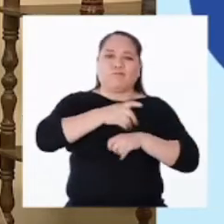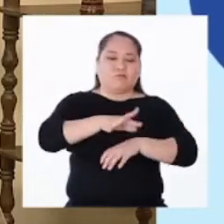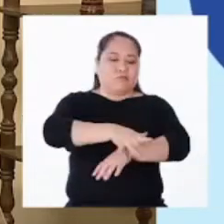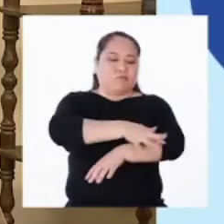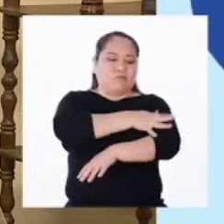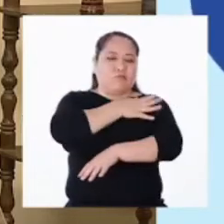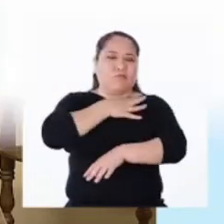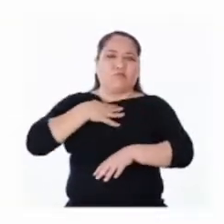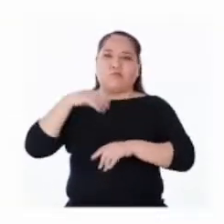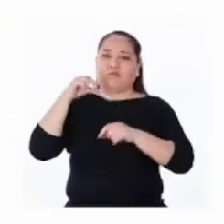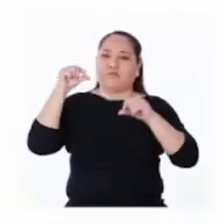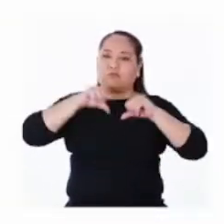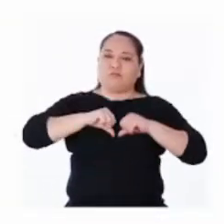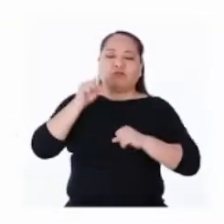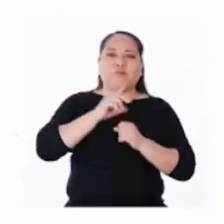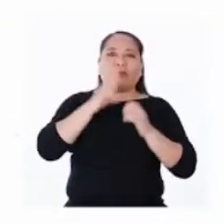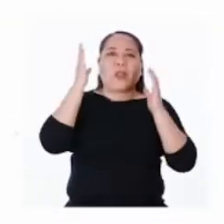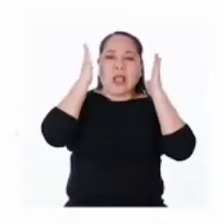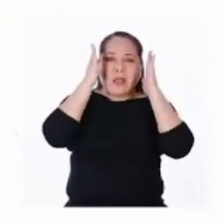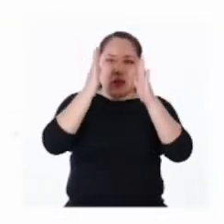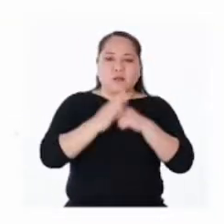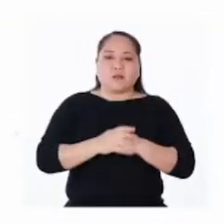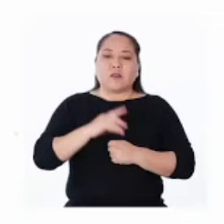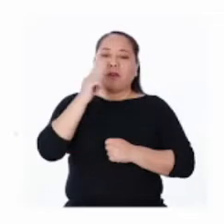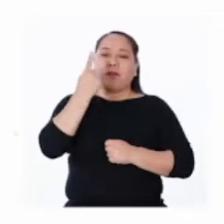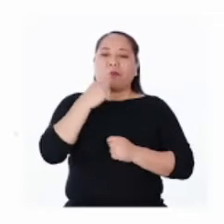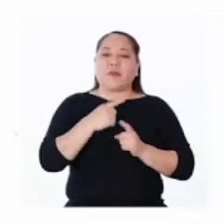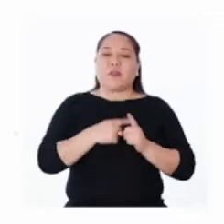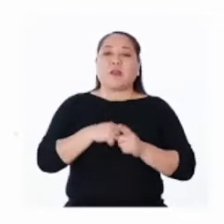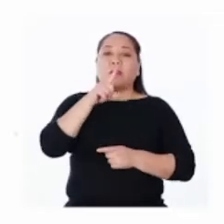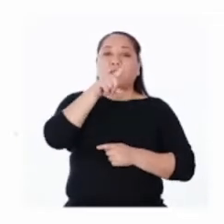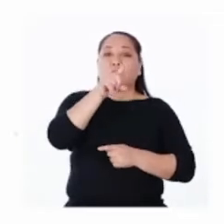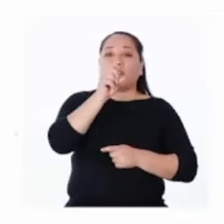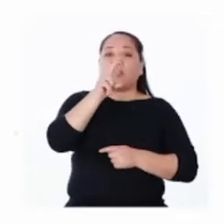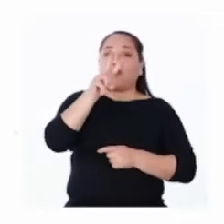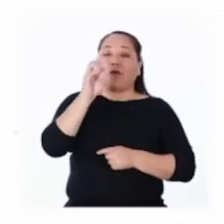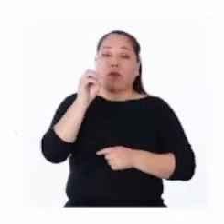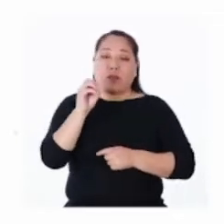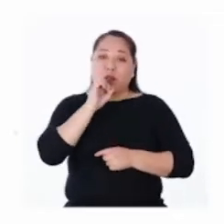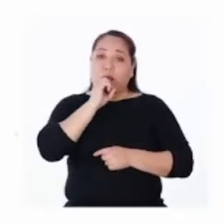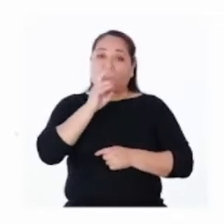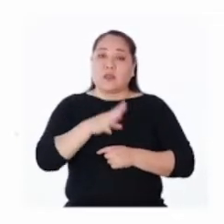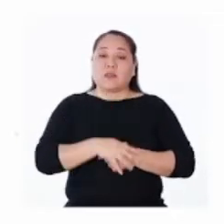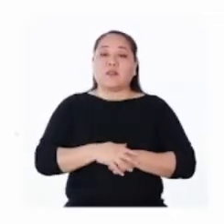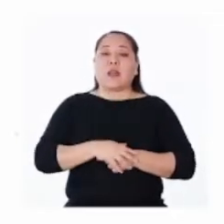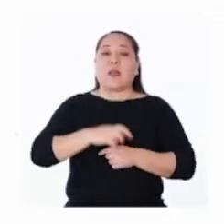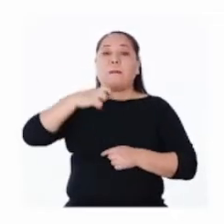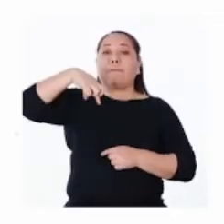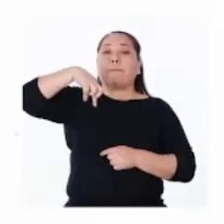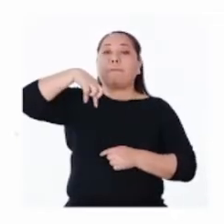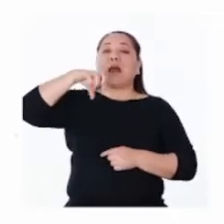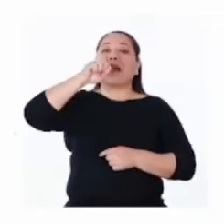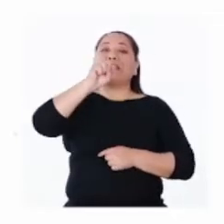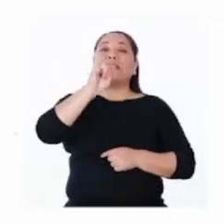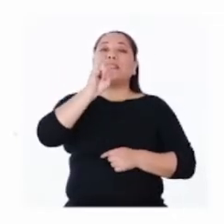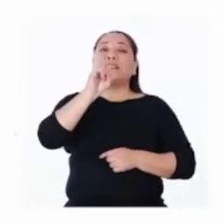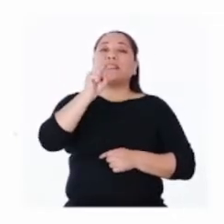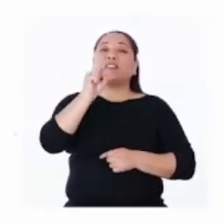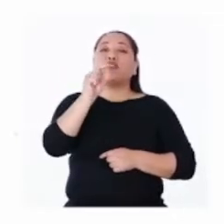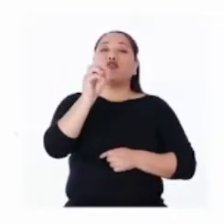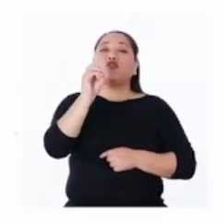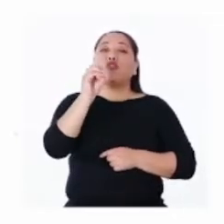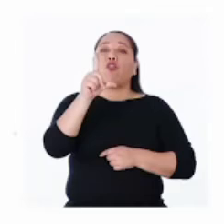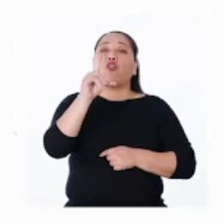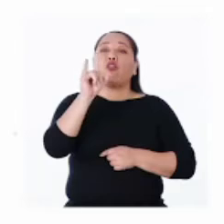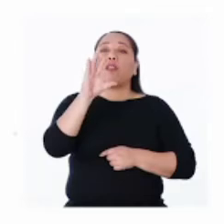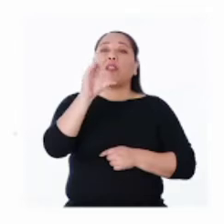vasos sanguíneos. Mucha atención aquí. La primera cifra, 120, denota la presión arterial sistólica, que